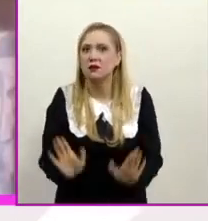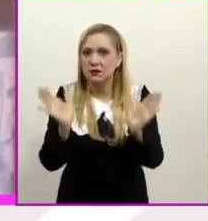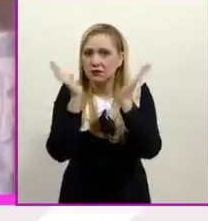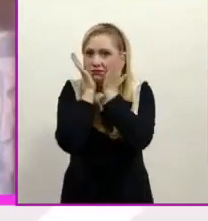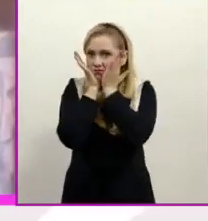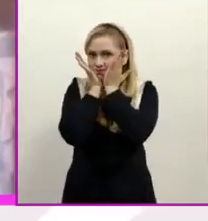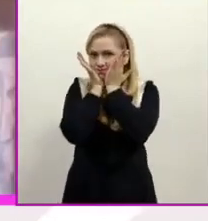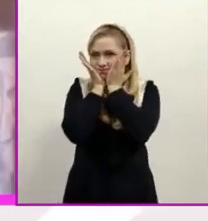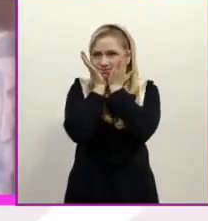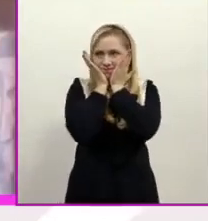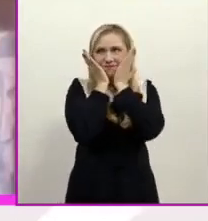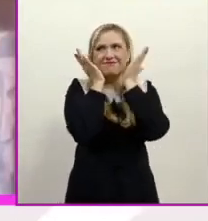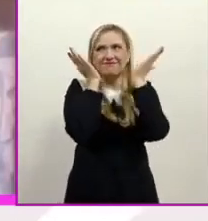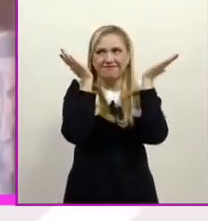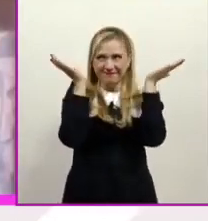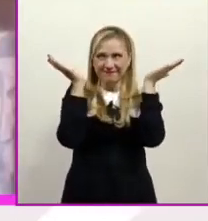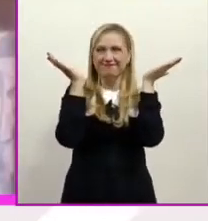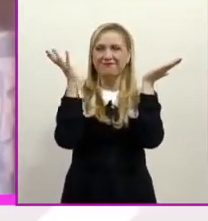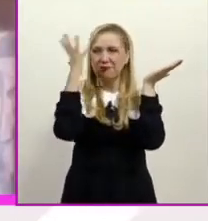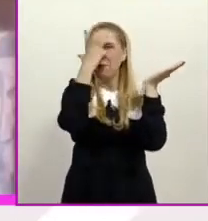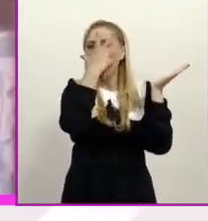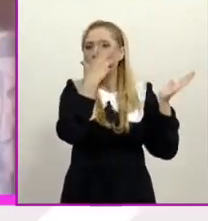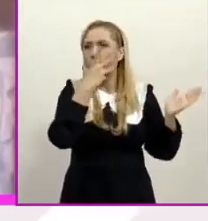bello? ¿Qué no nos parece bello?